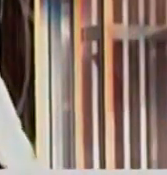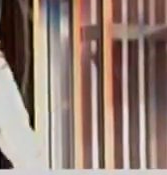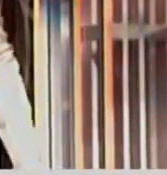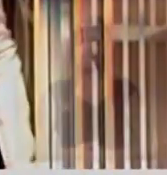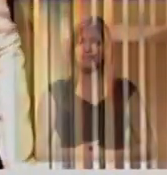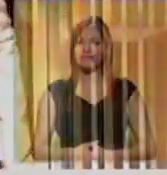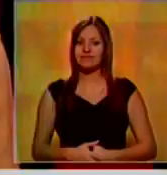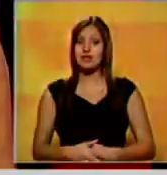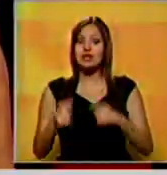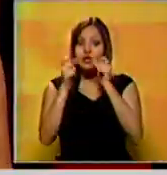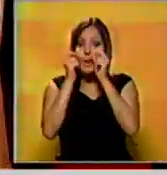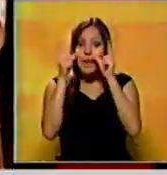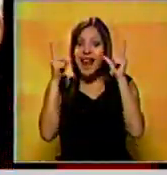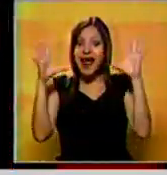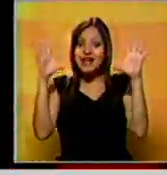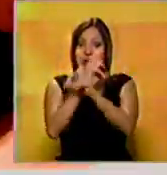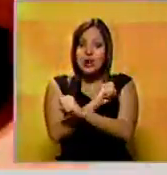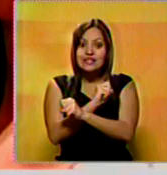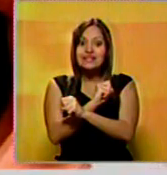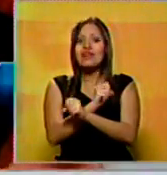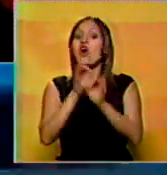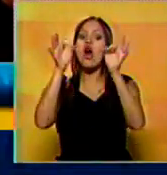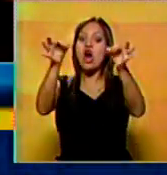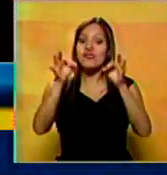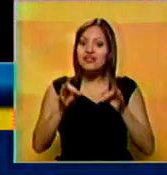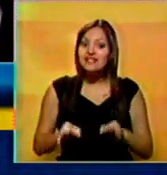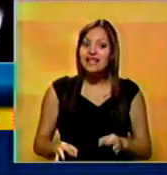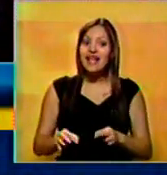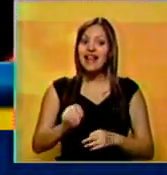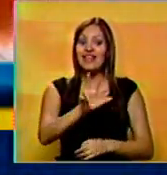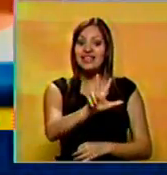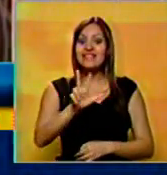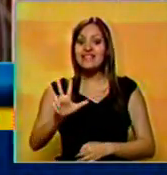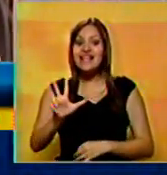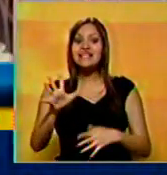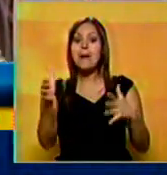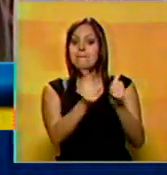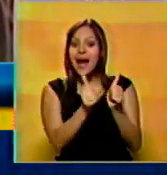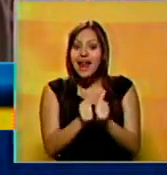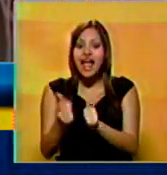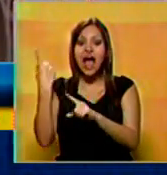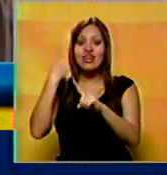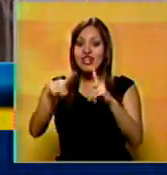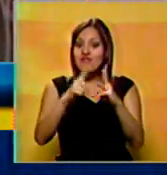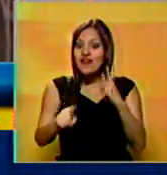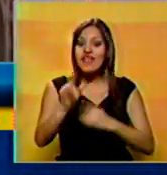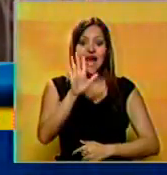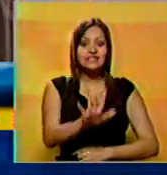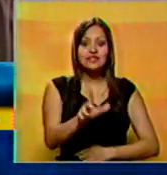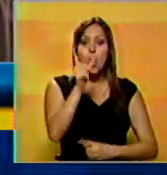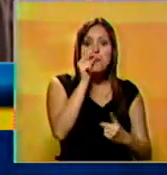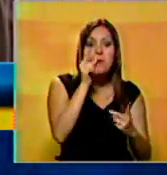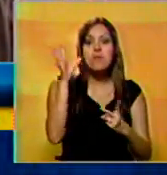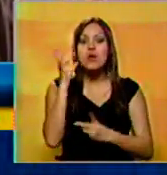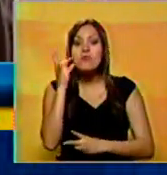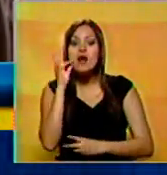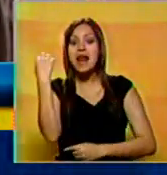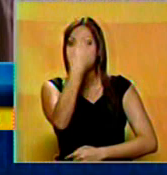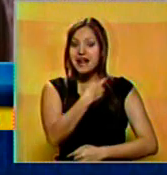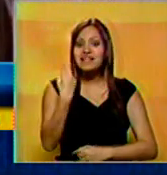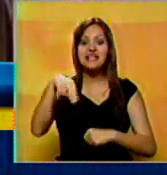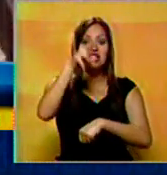La gran sorpresa de la noche fue la unión nupcial en vivo de 33 parejas de diferentes preferencias sexuales, razas